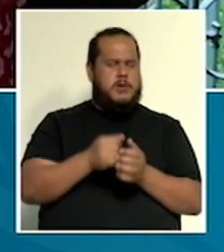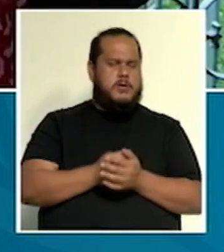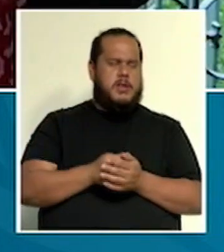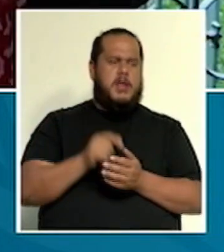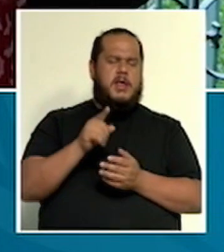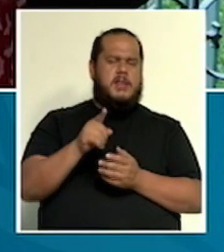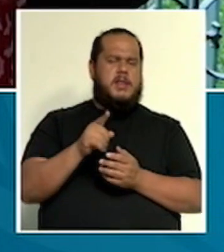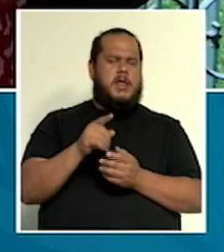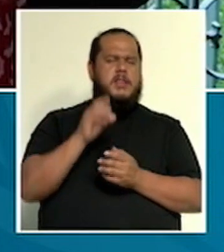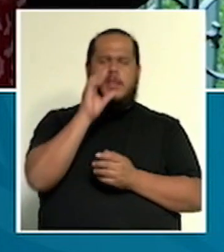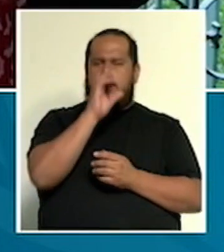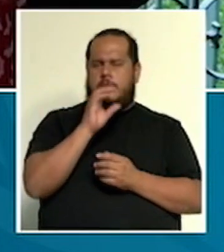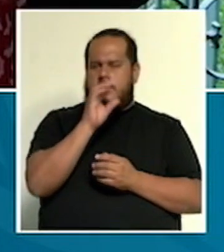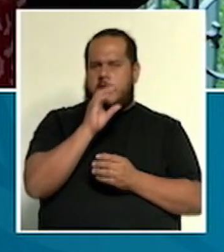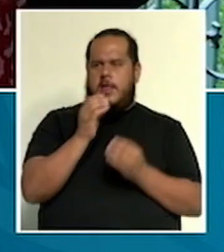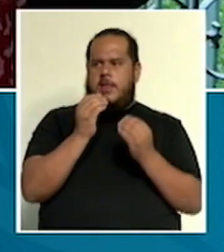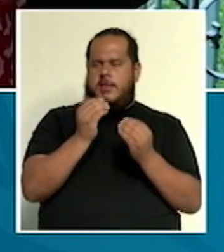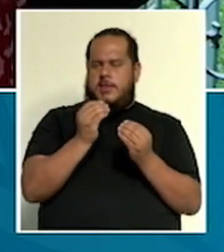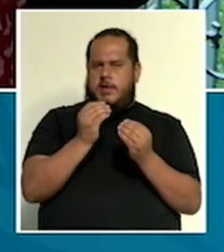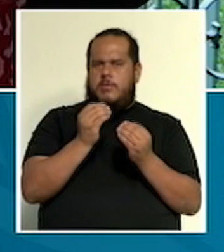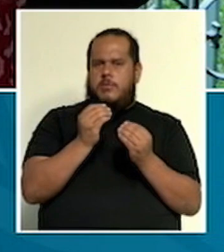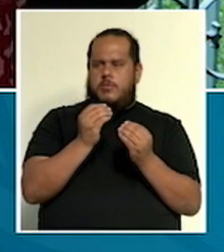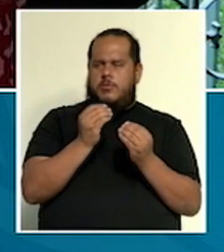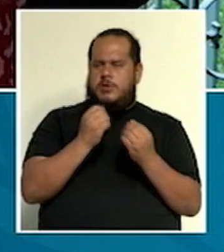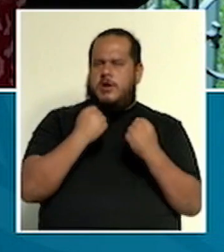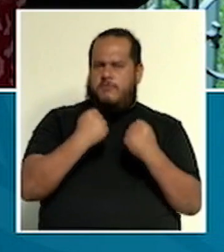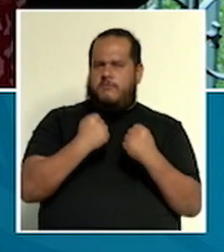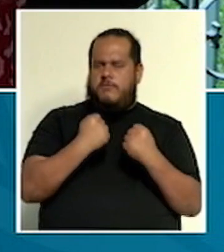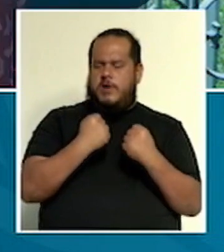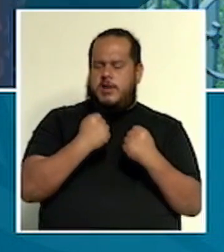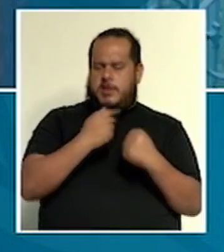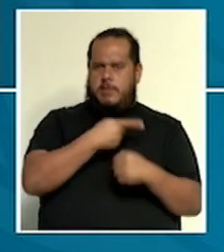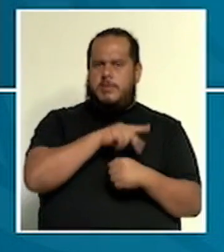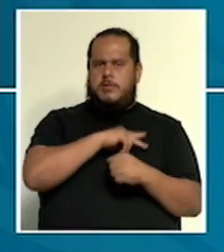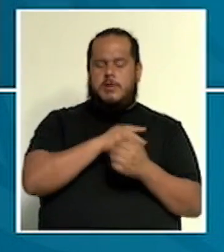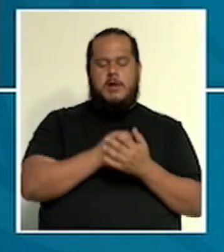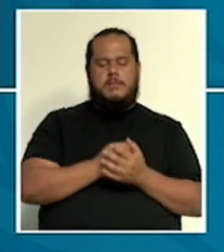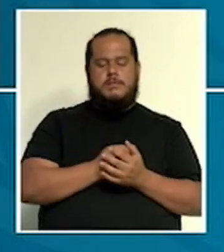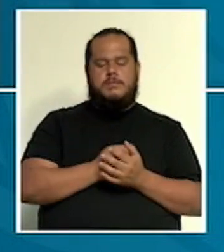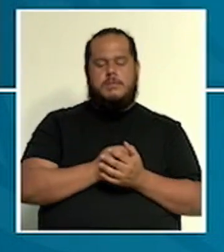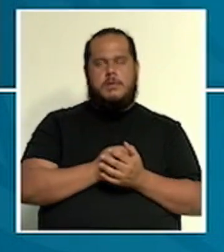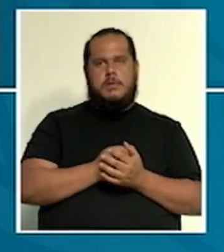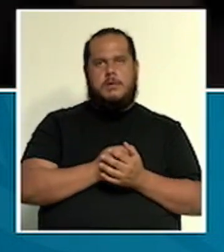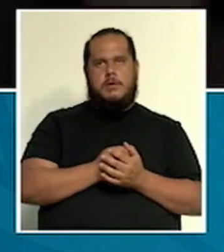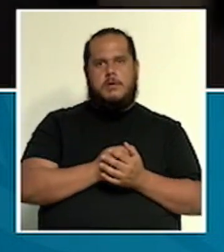esa búsqueda de mucha intensidad personal también, de estar